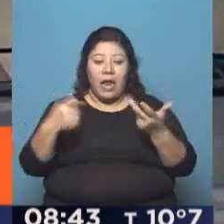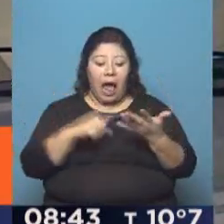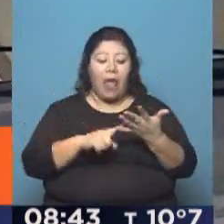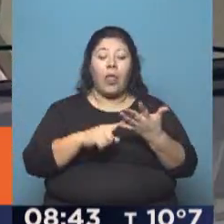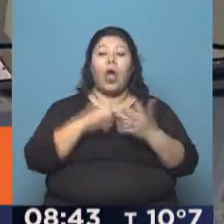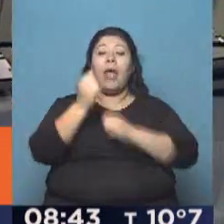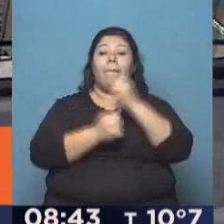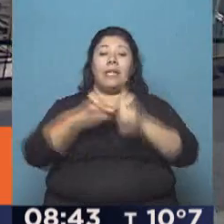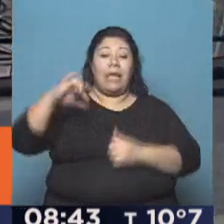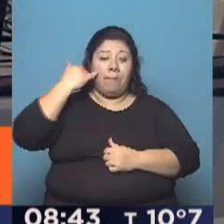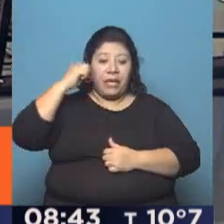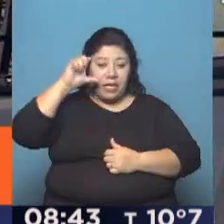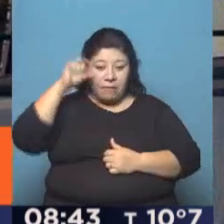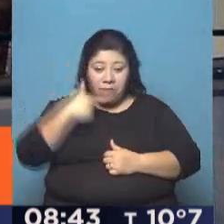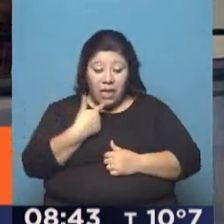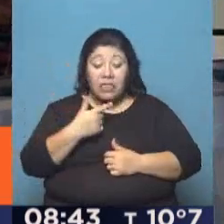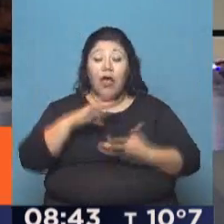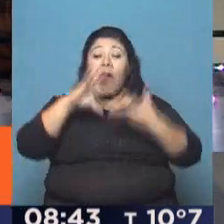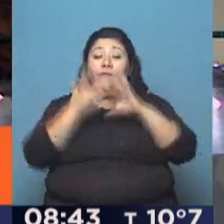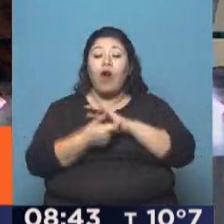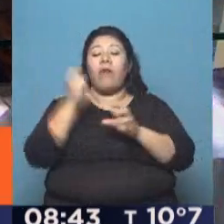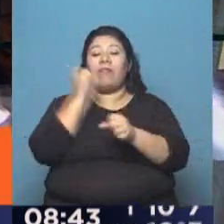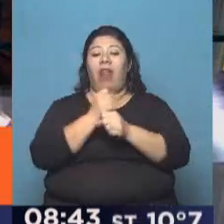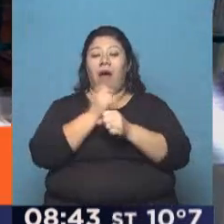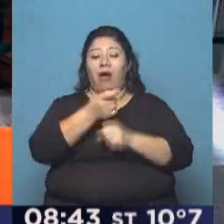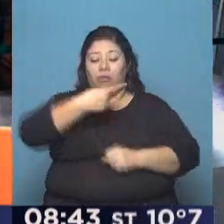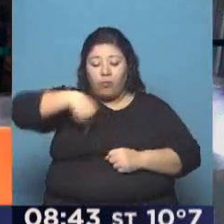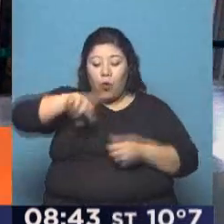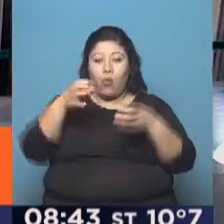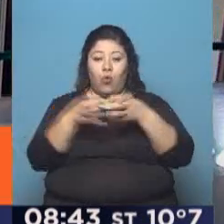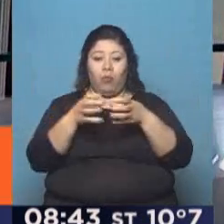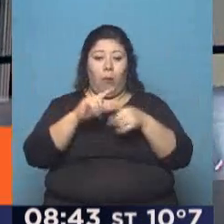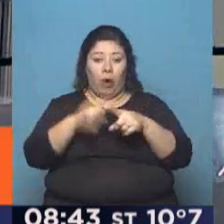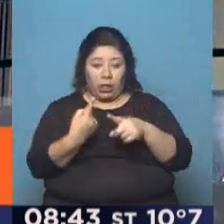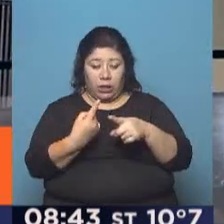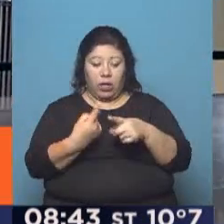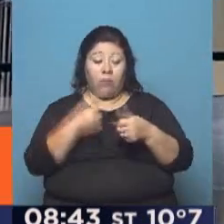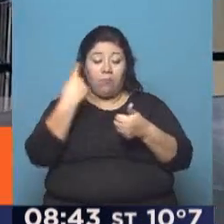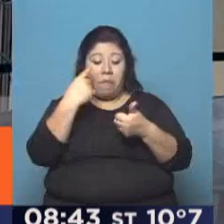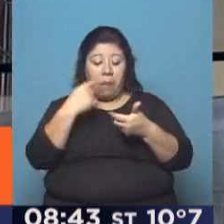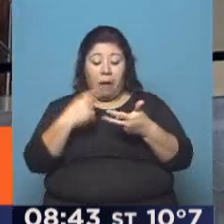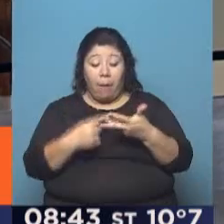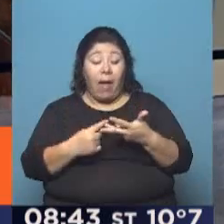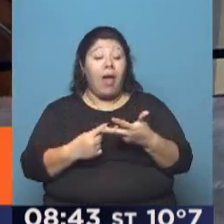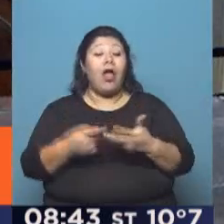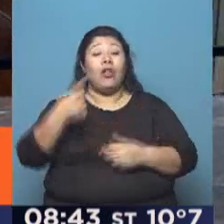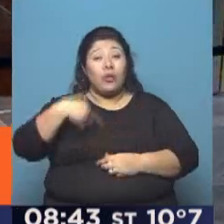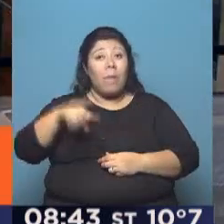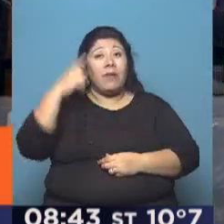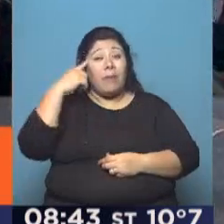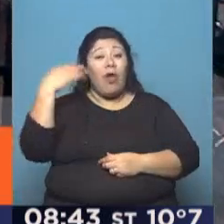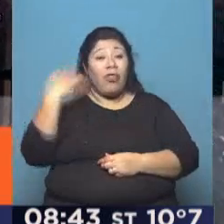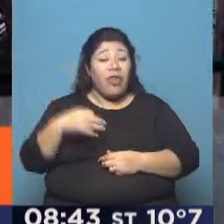pymes Esa es la agenda de trabajo que nosotros tenemos Porque nos parece que tiene que haber alguien que se esté ocupando de estos temas y